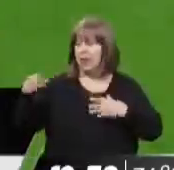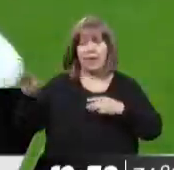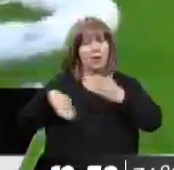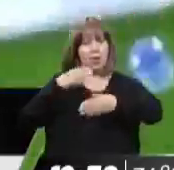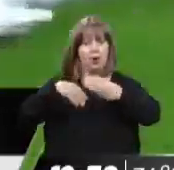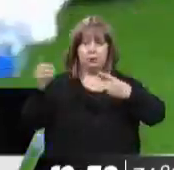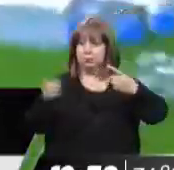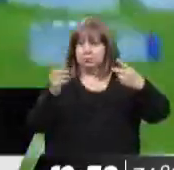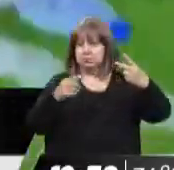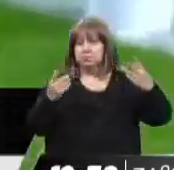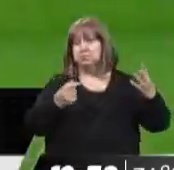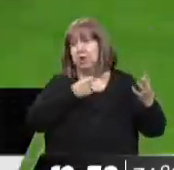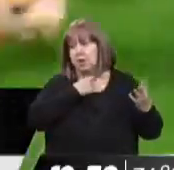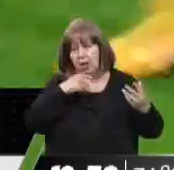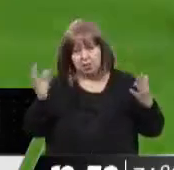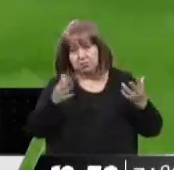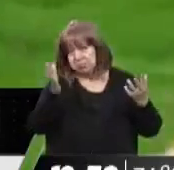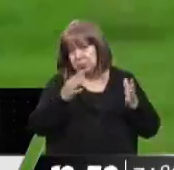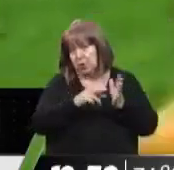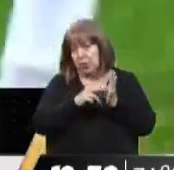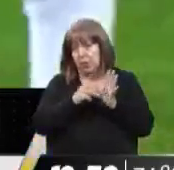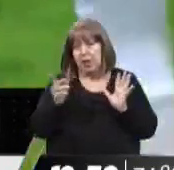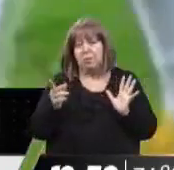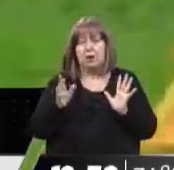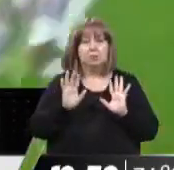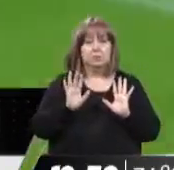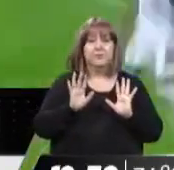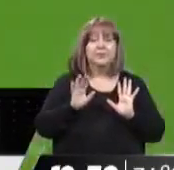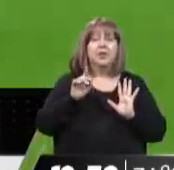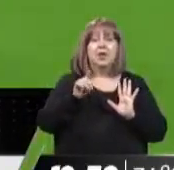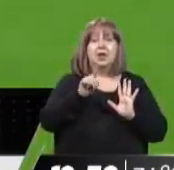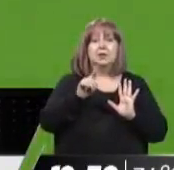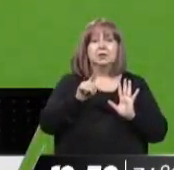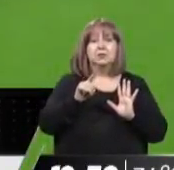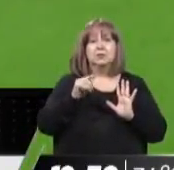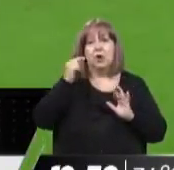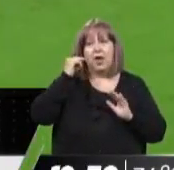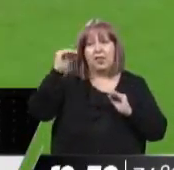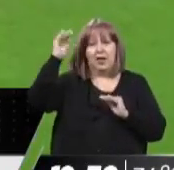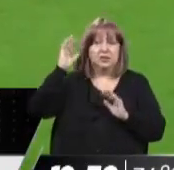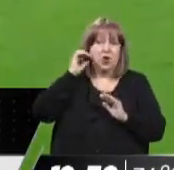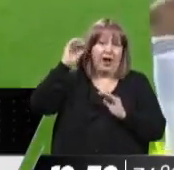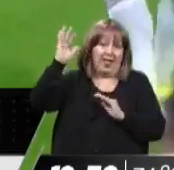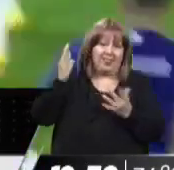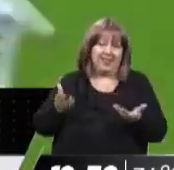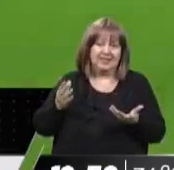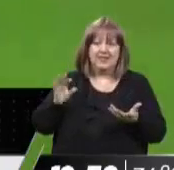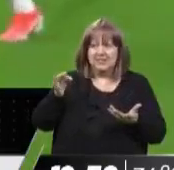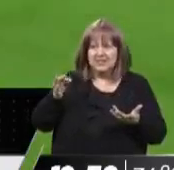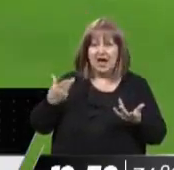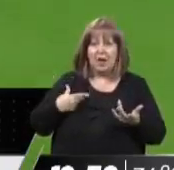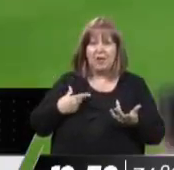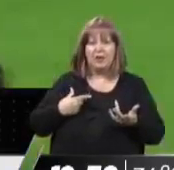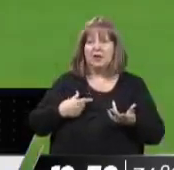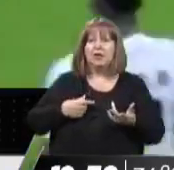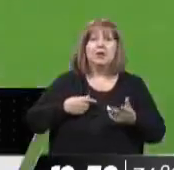minutos que ha podido y no se le dice mucho más. Ellos son bastante grandecitos como para saber si están en condiciones de